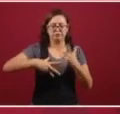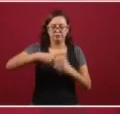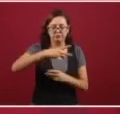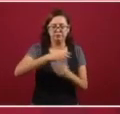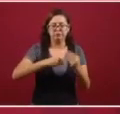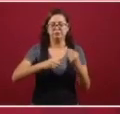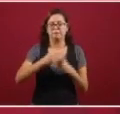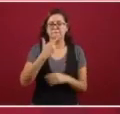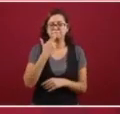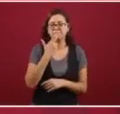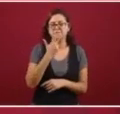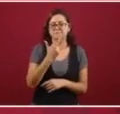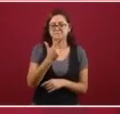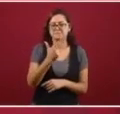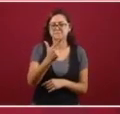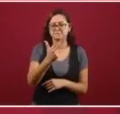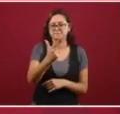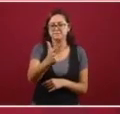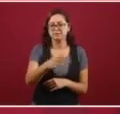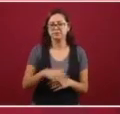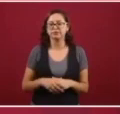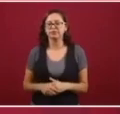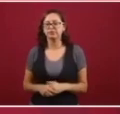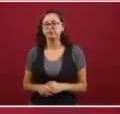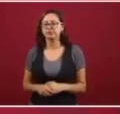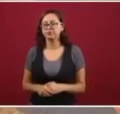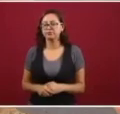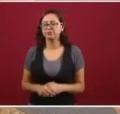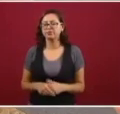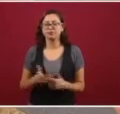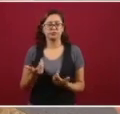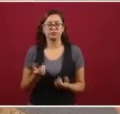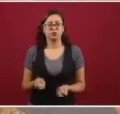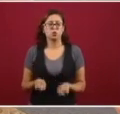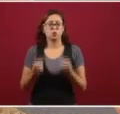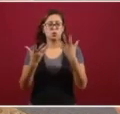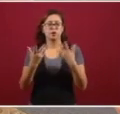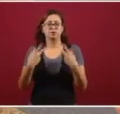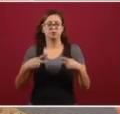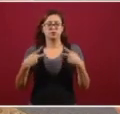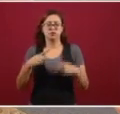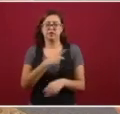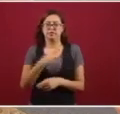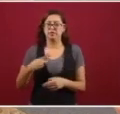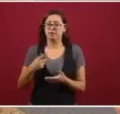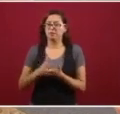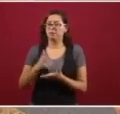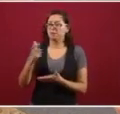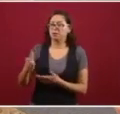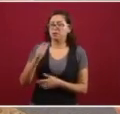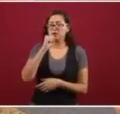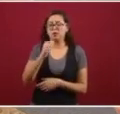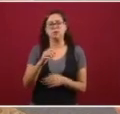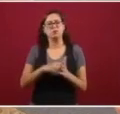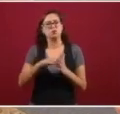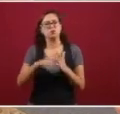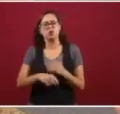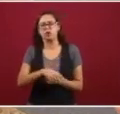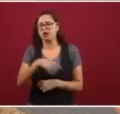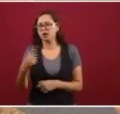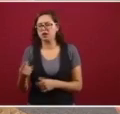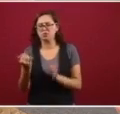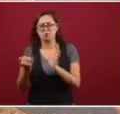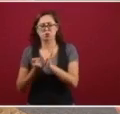la Comisión Federal de Electricidad. ¿De la condonación de deuda tendremos algún reporte así como hay de la